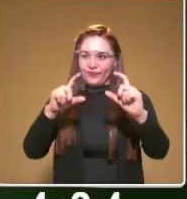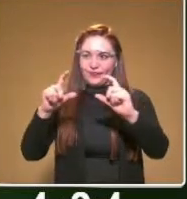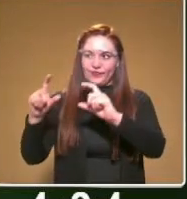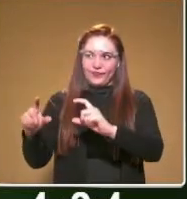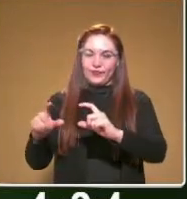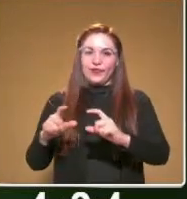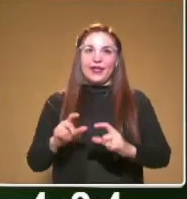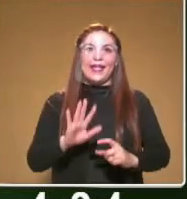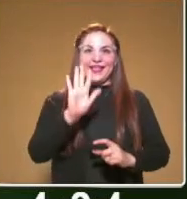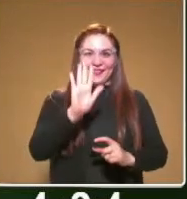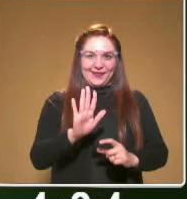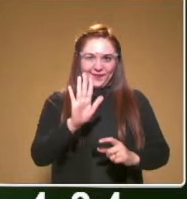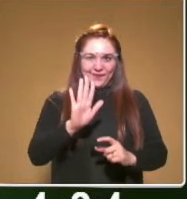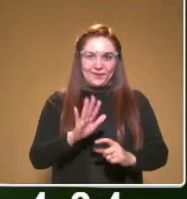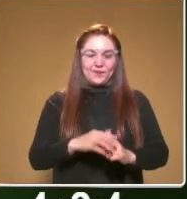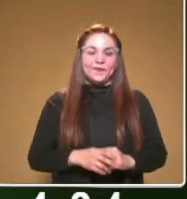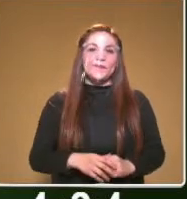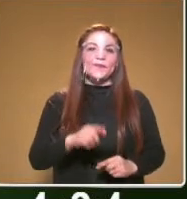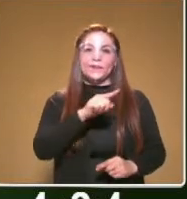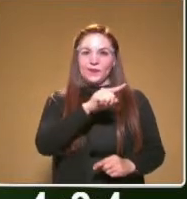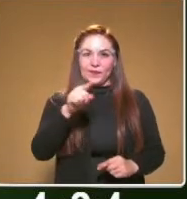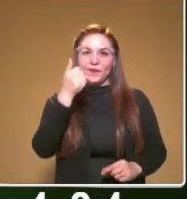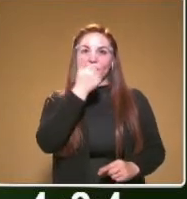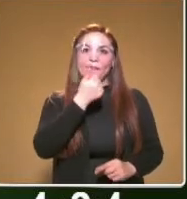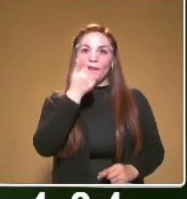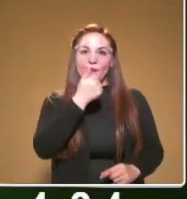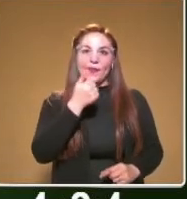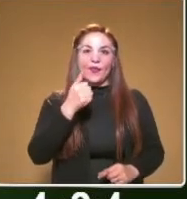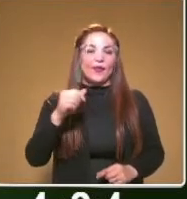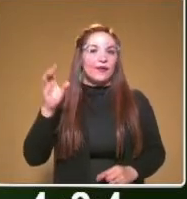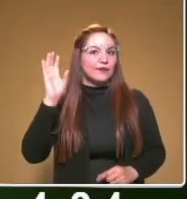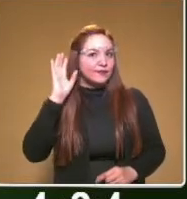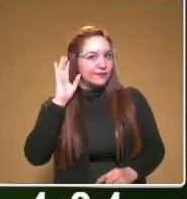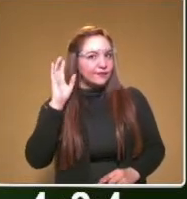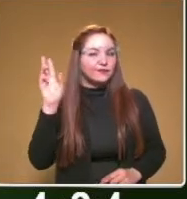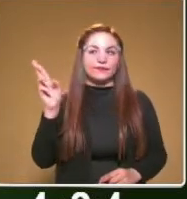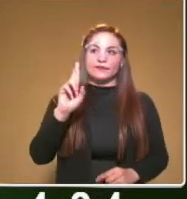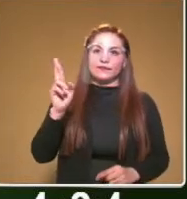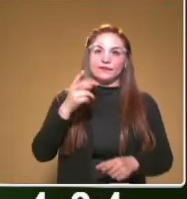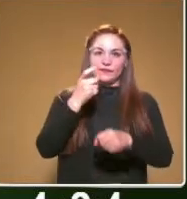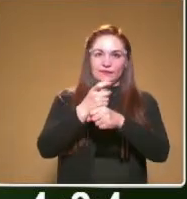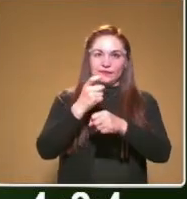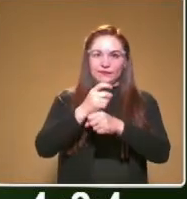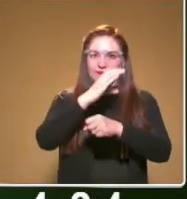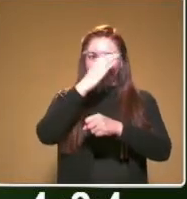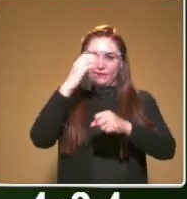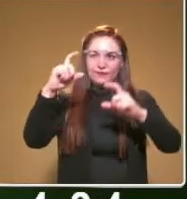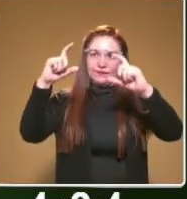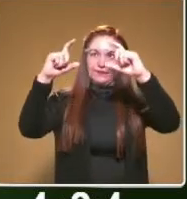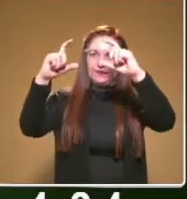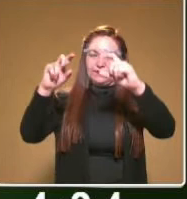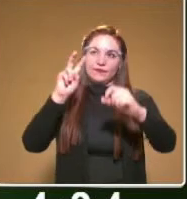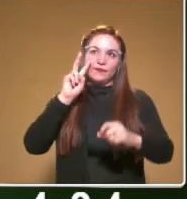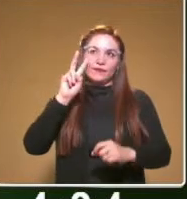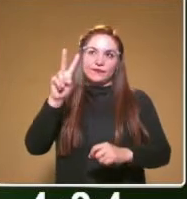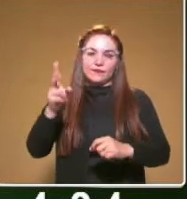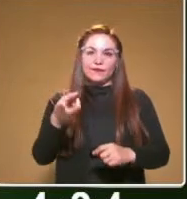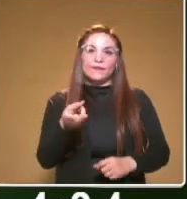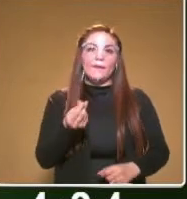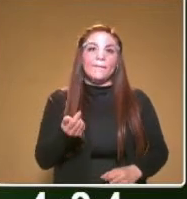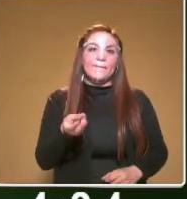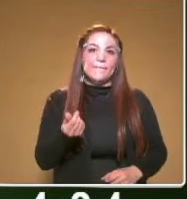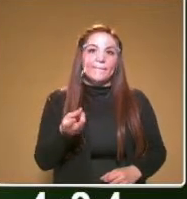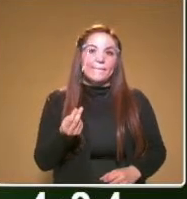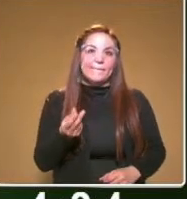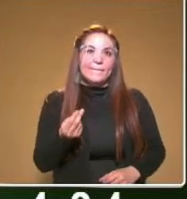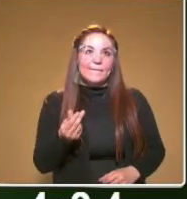entre sí. Para los alumnos que nos escuchan en radio, en la primera imagen se ve un perrito como que dibujado así como que en cuadritos, lo que